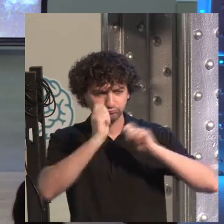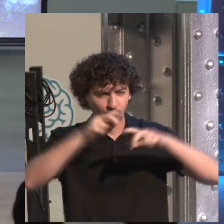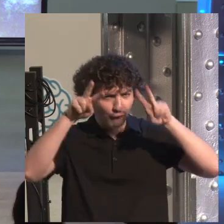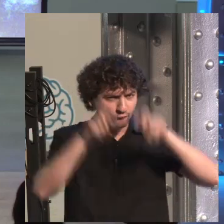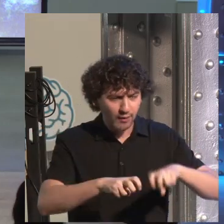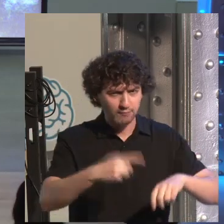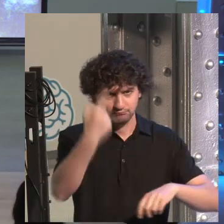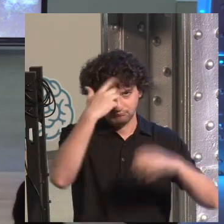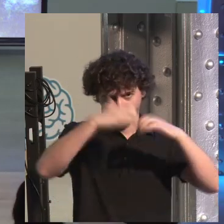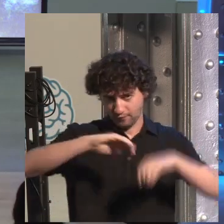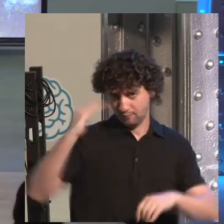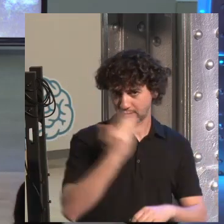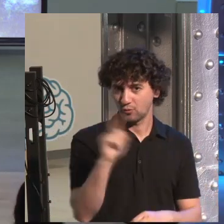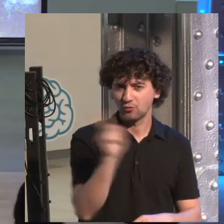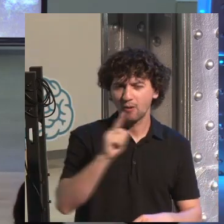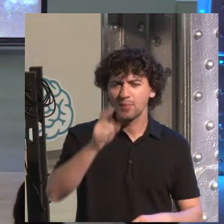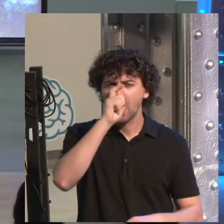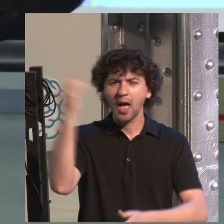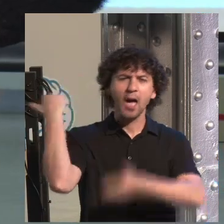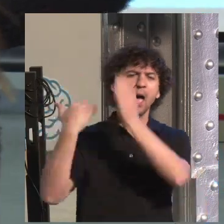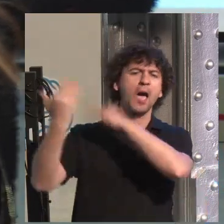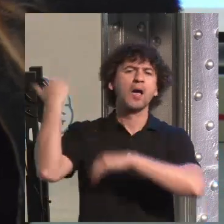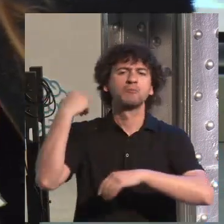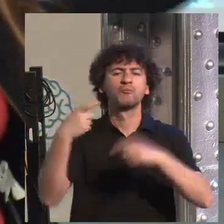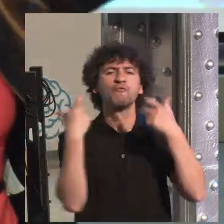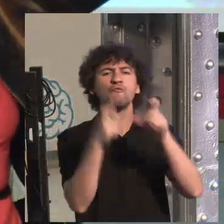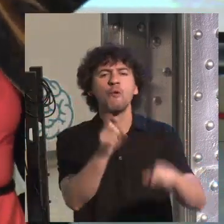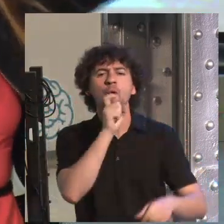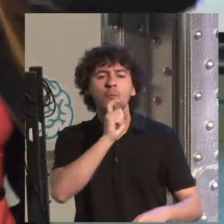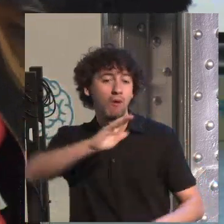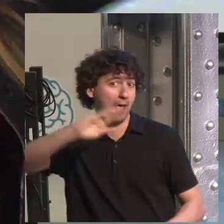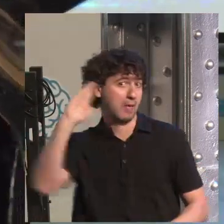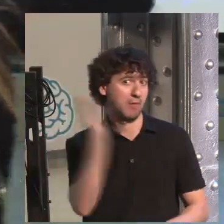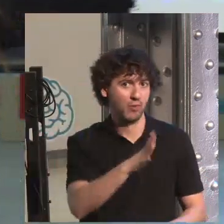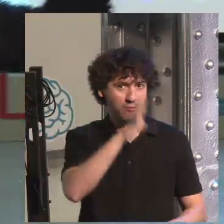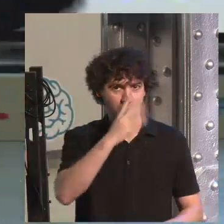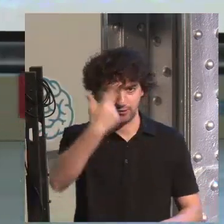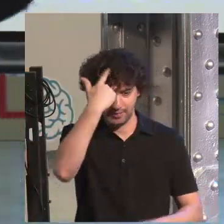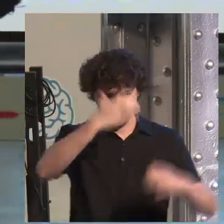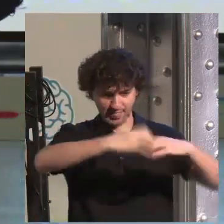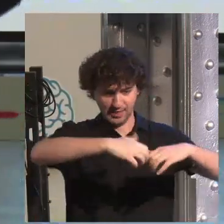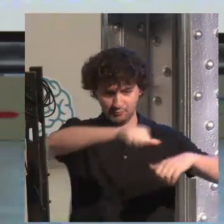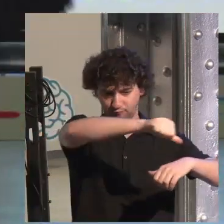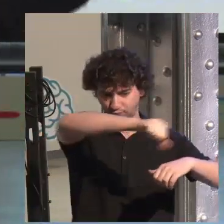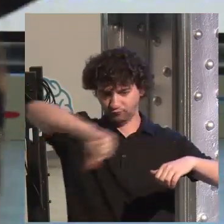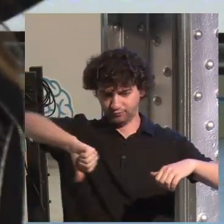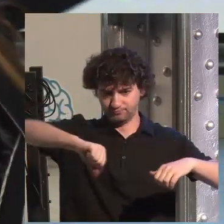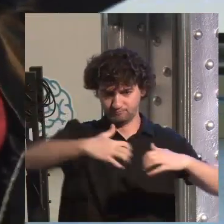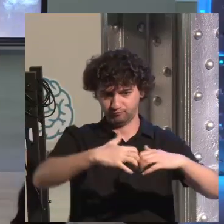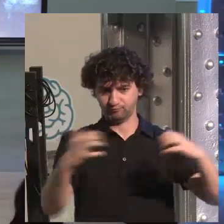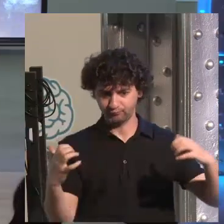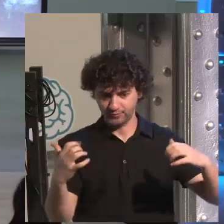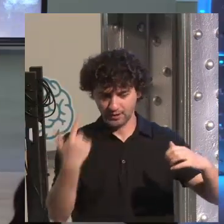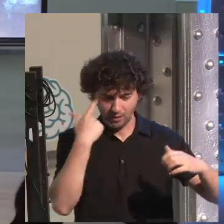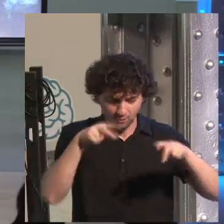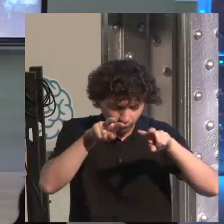no invasiva, en el pasado la manera de entender el cerebro era invasiva, es decir, se abría la cabeza del ser vivo y se